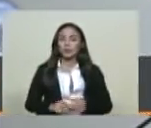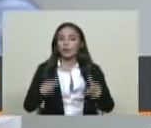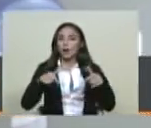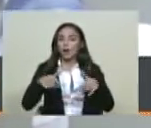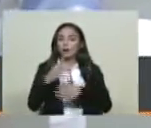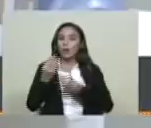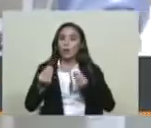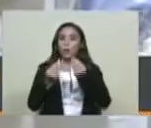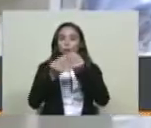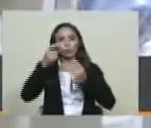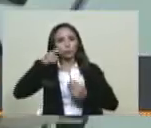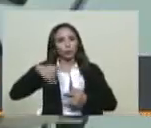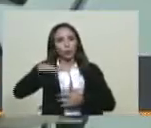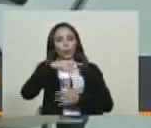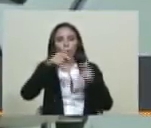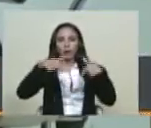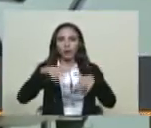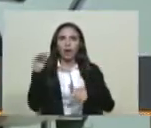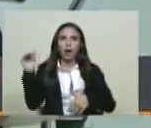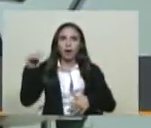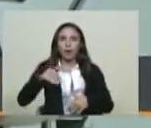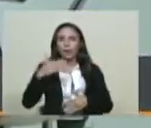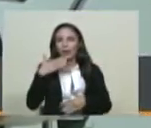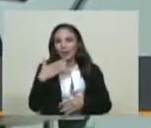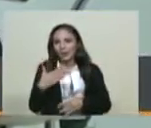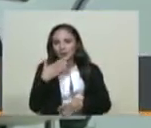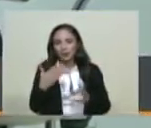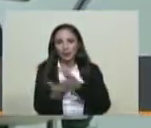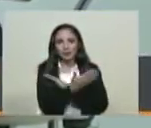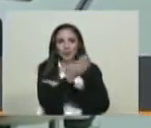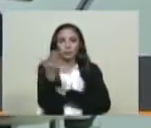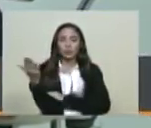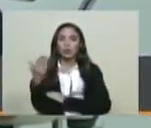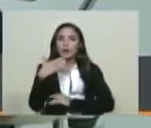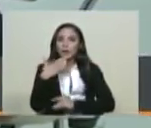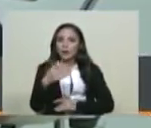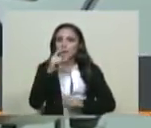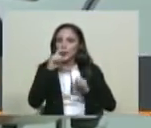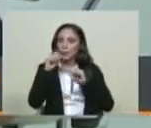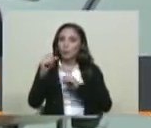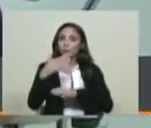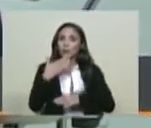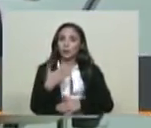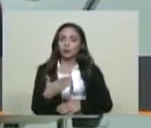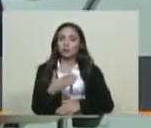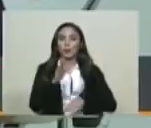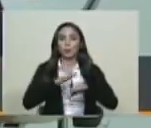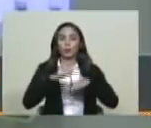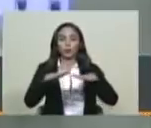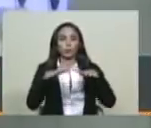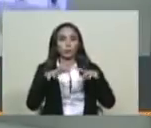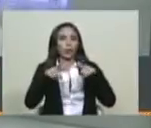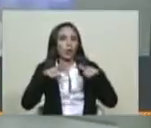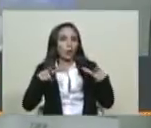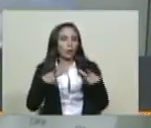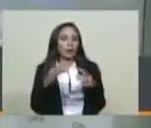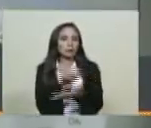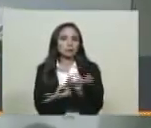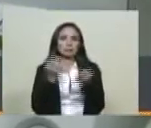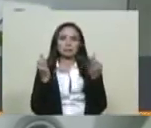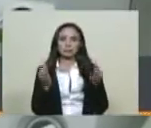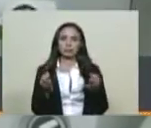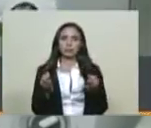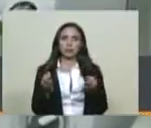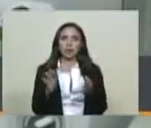de Aragua, darle las gracias. De verdad, estar en estas instalaciones que son de primera, que no solamente abarca